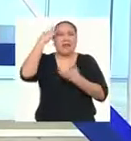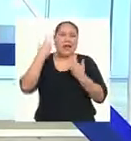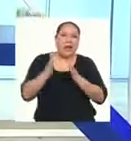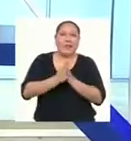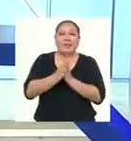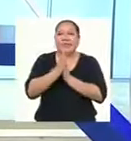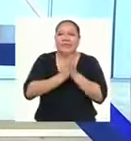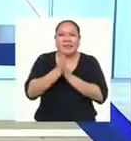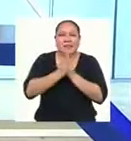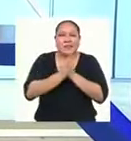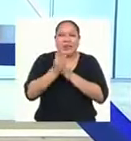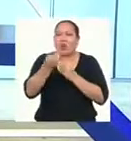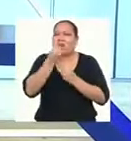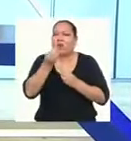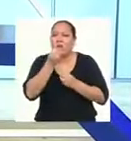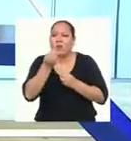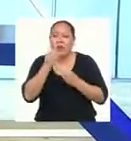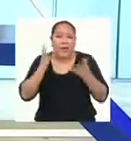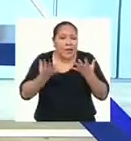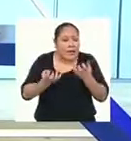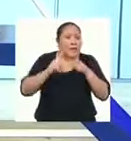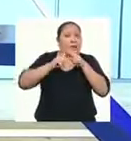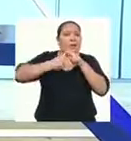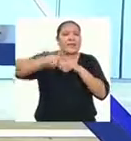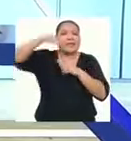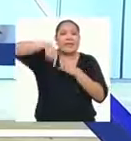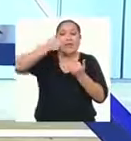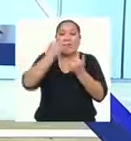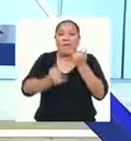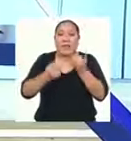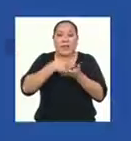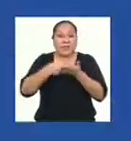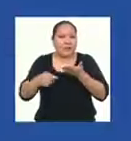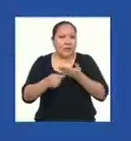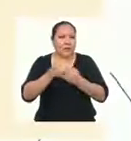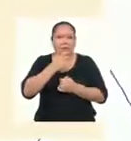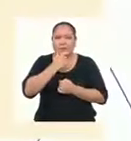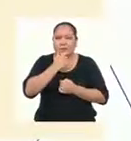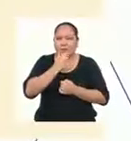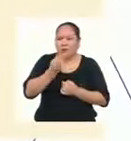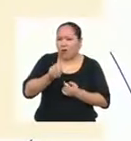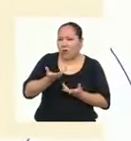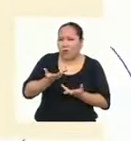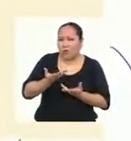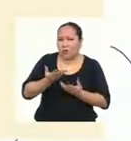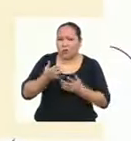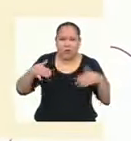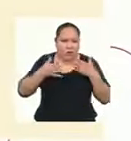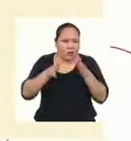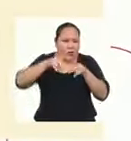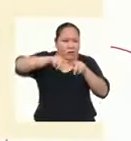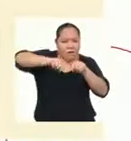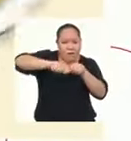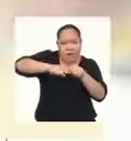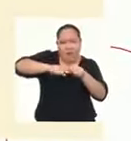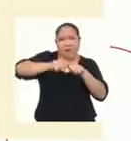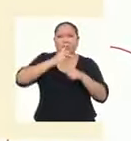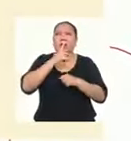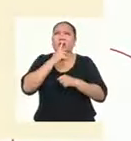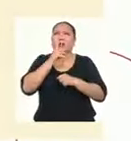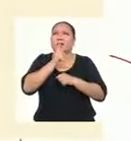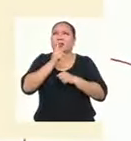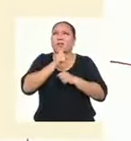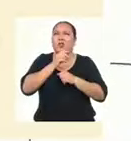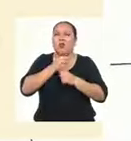¿Con qué comida te gustaría empezar este fin de semana? Tocino, ¿con un cevichito? Uy, no,